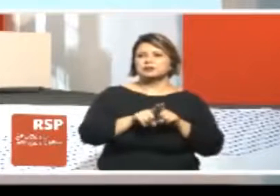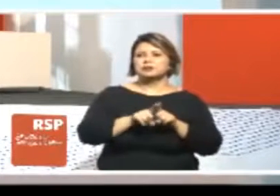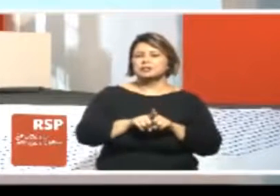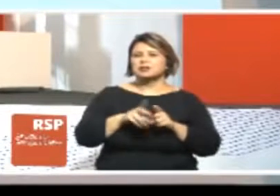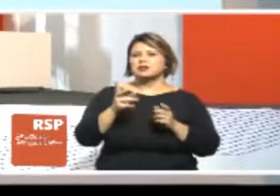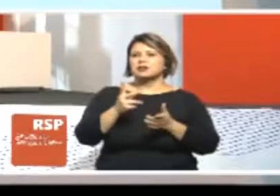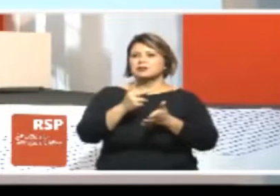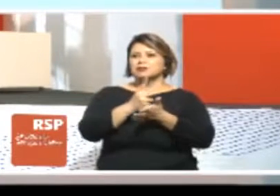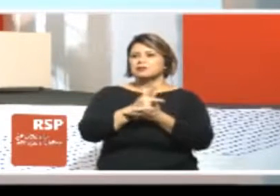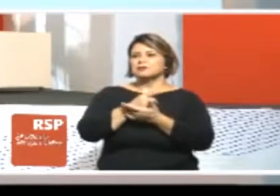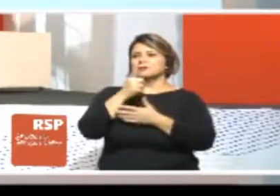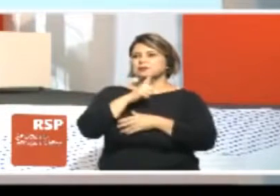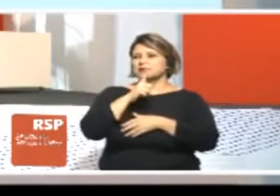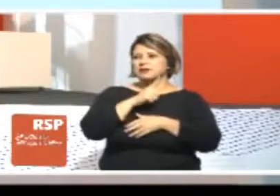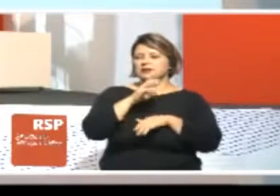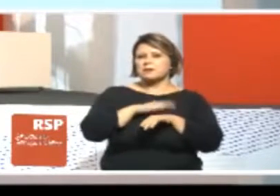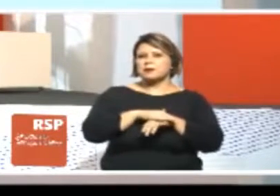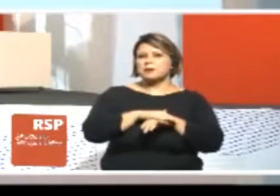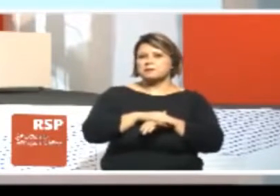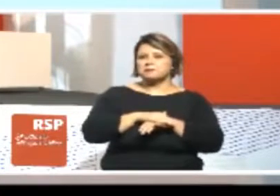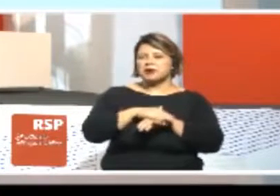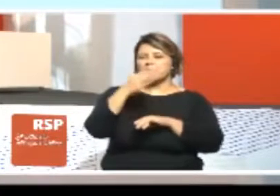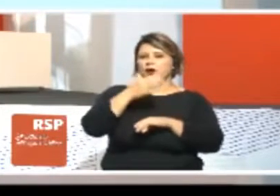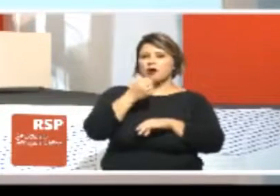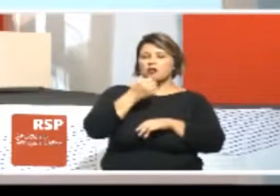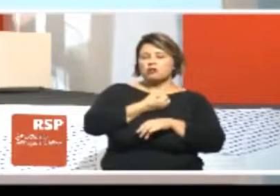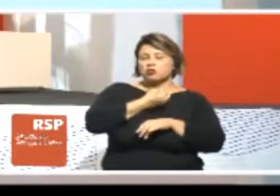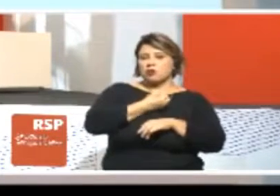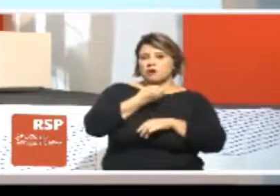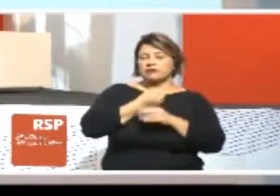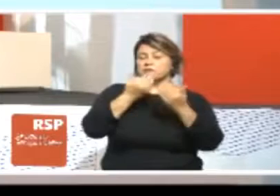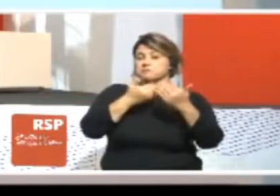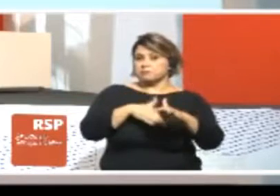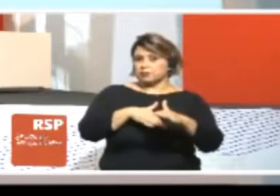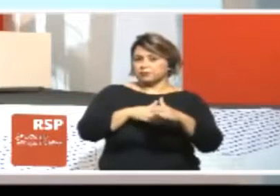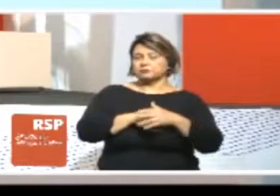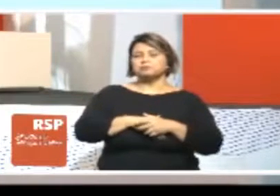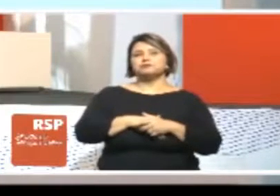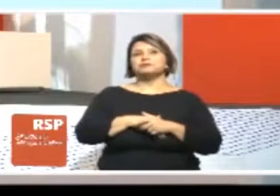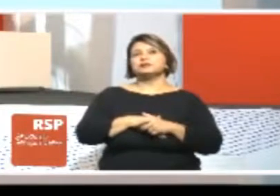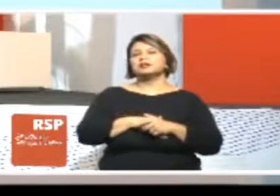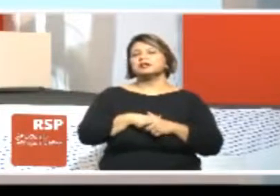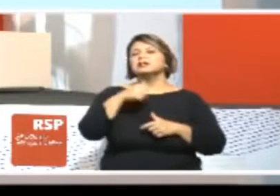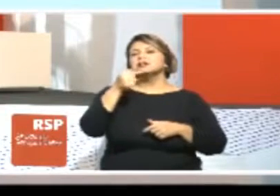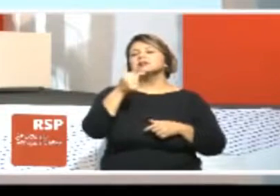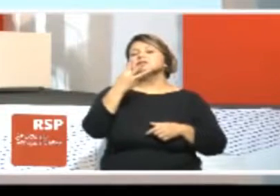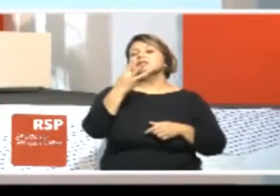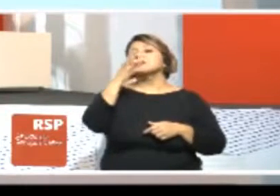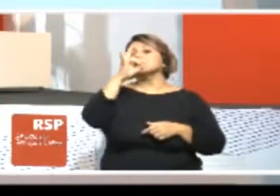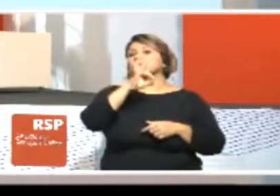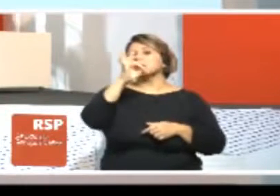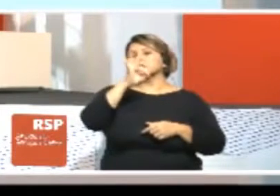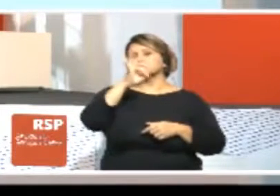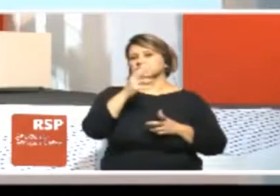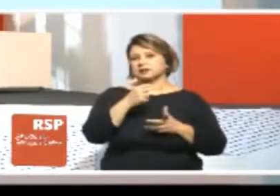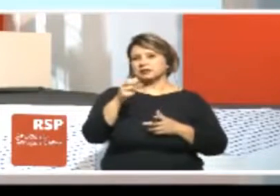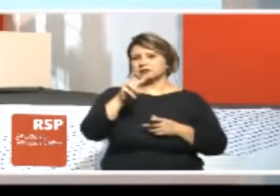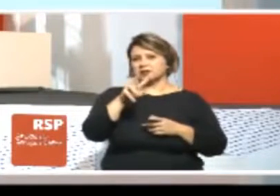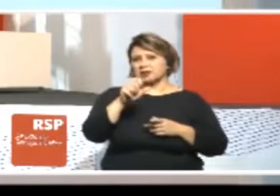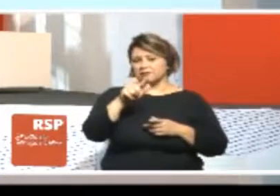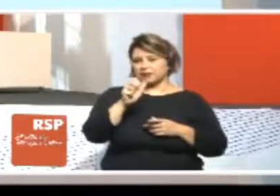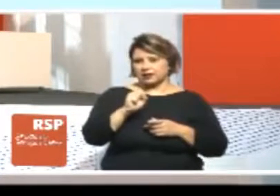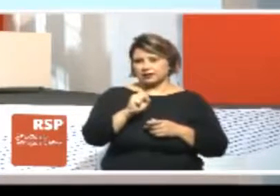obtuvo el mayor calificación. Solamente en el 74% de los casos. En términos de